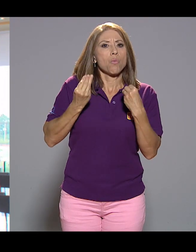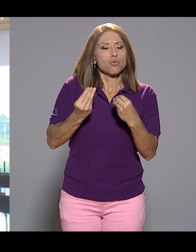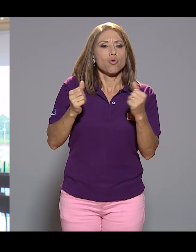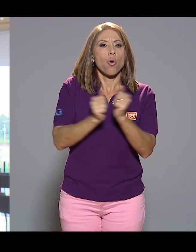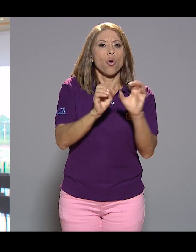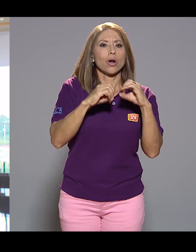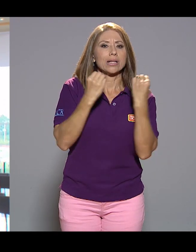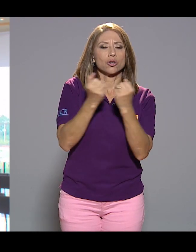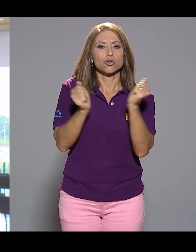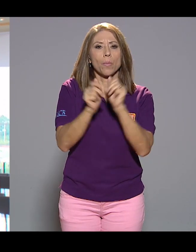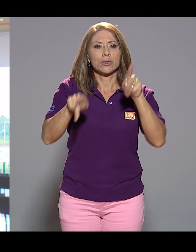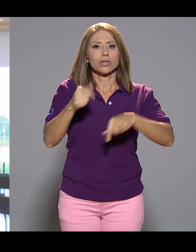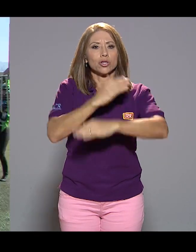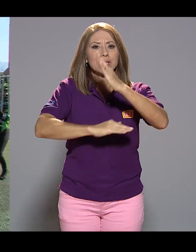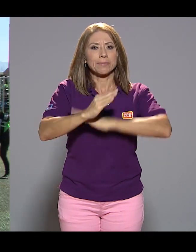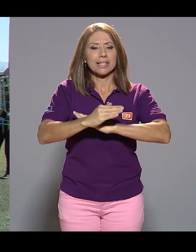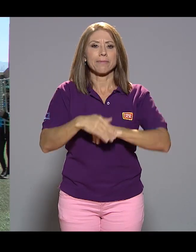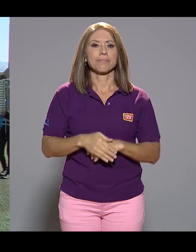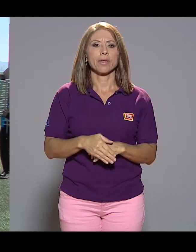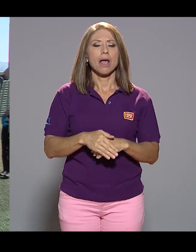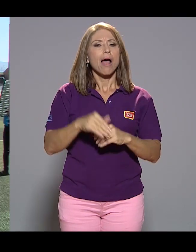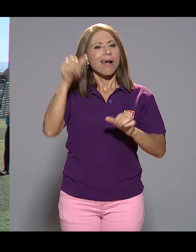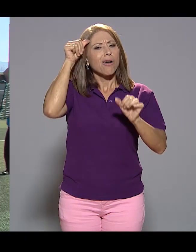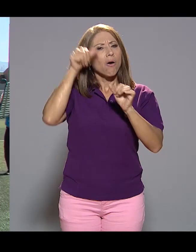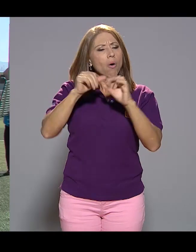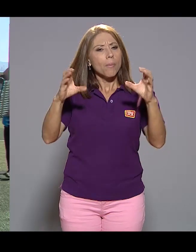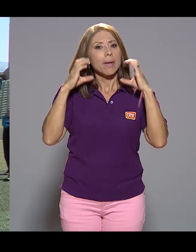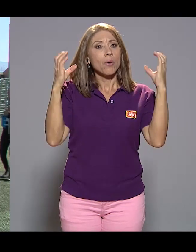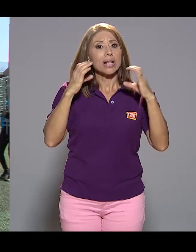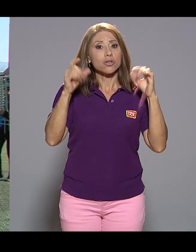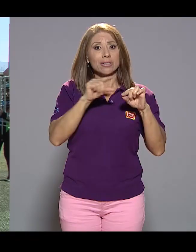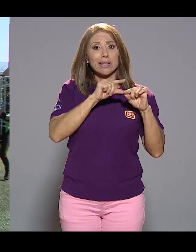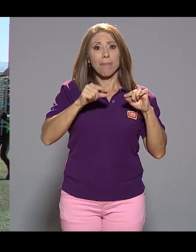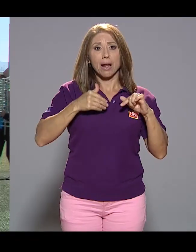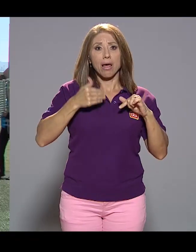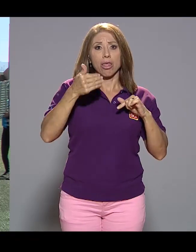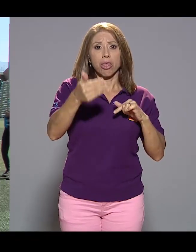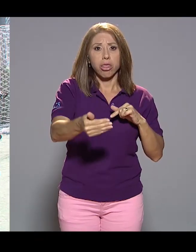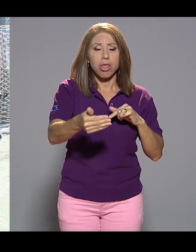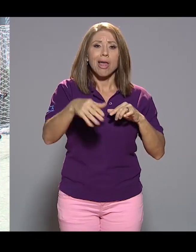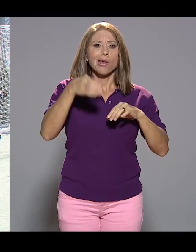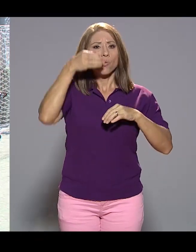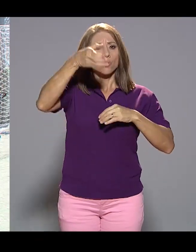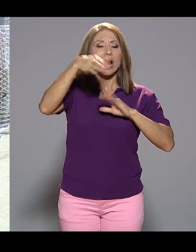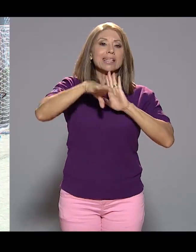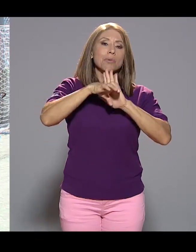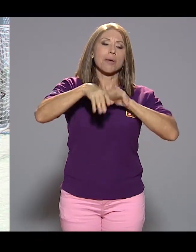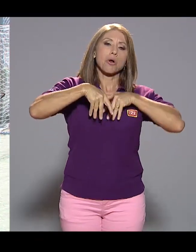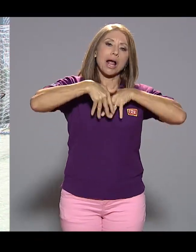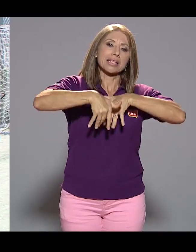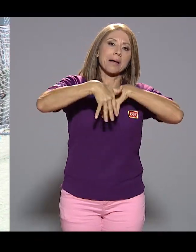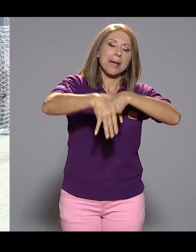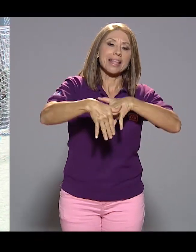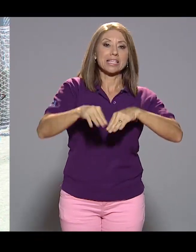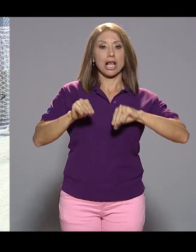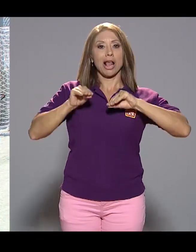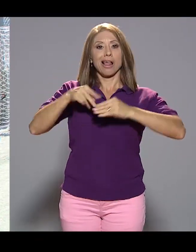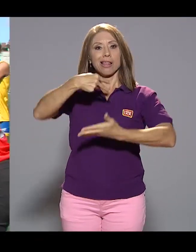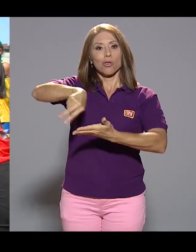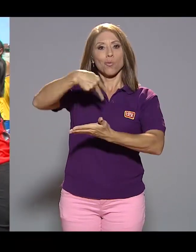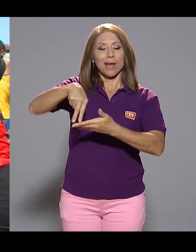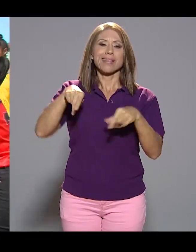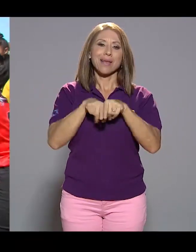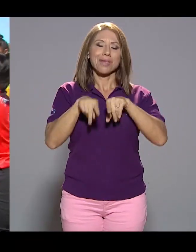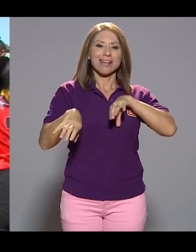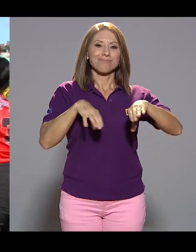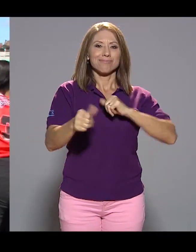con toda la población con discapacidad. La conmemoración a lo largo de la semana contó con actos culturales como pasacalles,